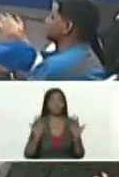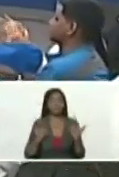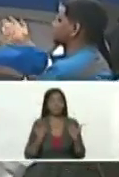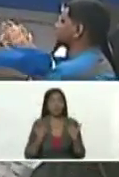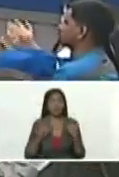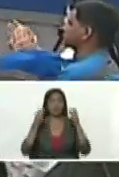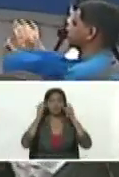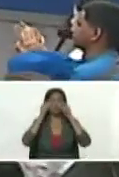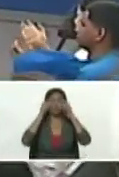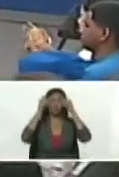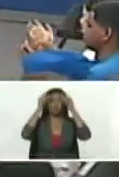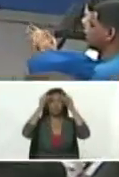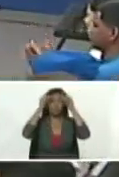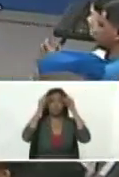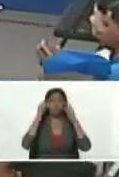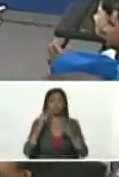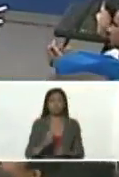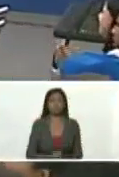Simón Robinson.